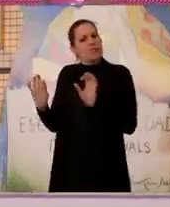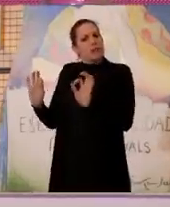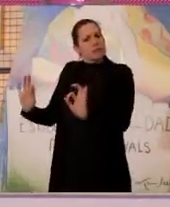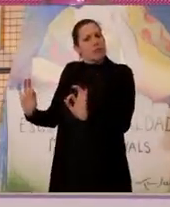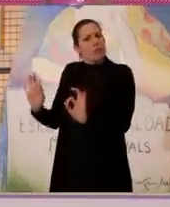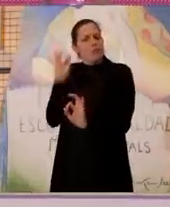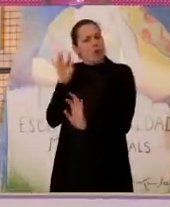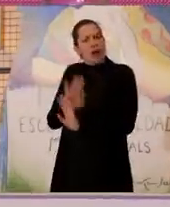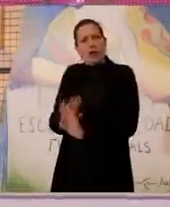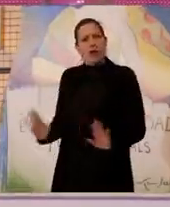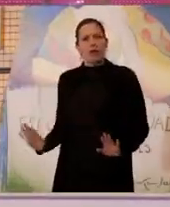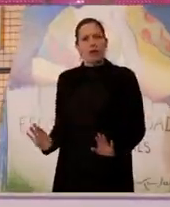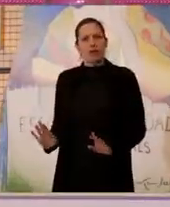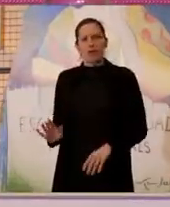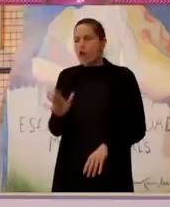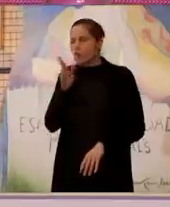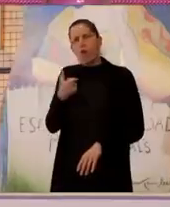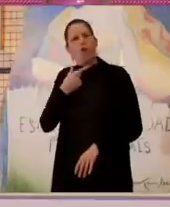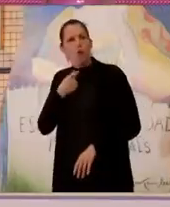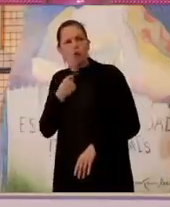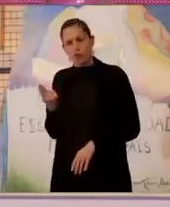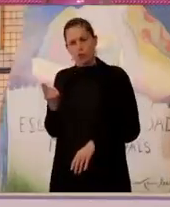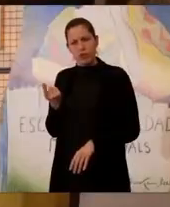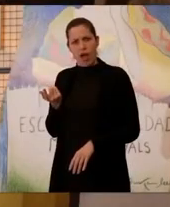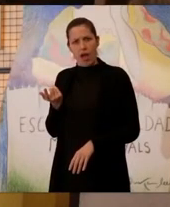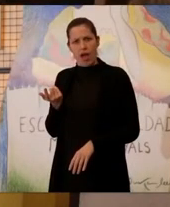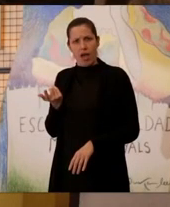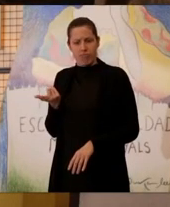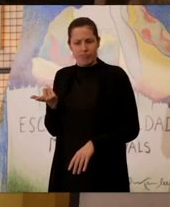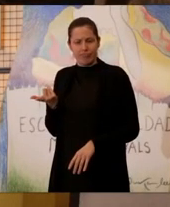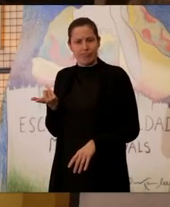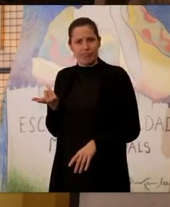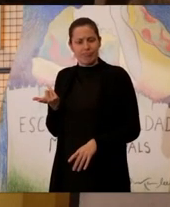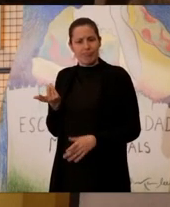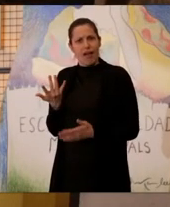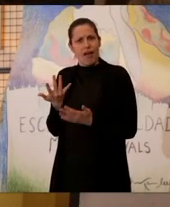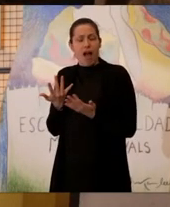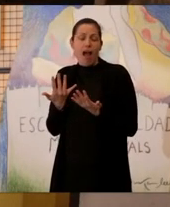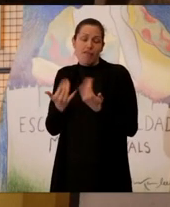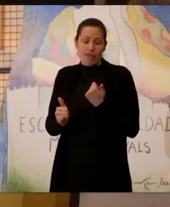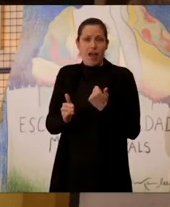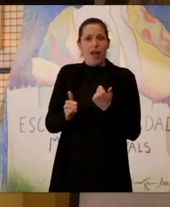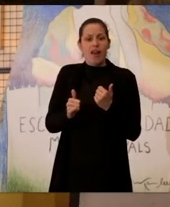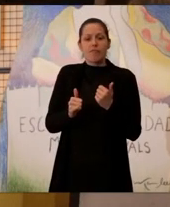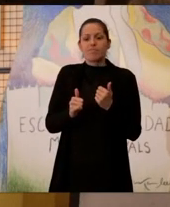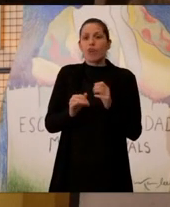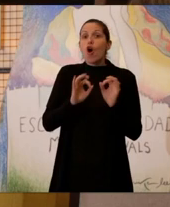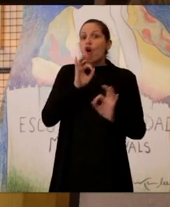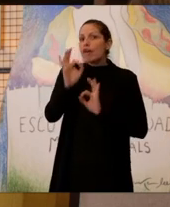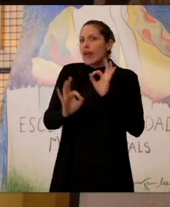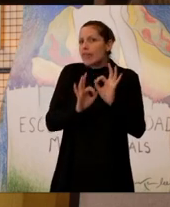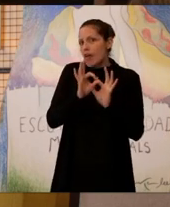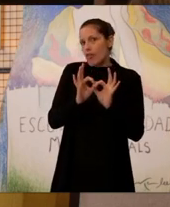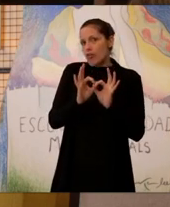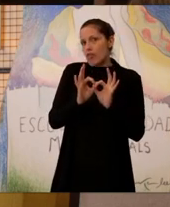les parecía porque les gustaba porque se entretienen pero la organización de la sociedad es una cosa seria y